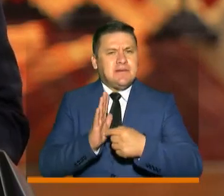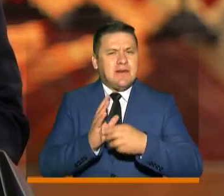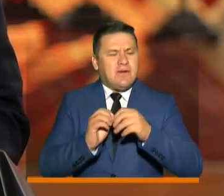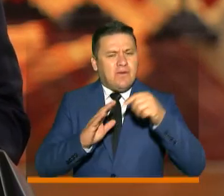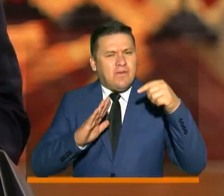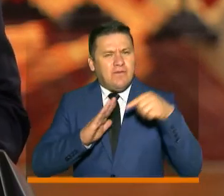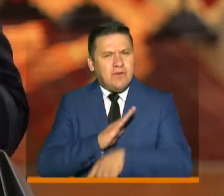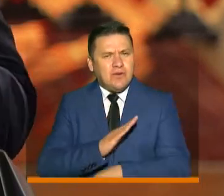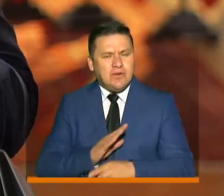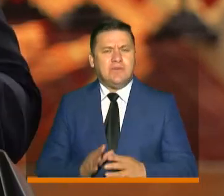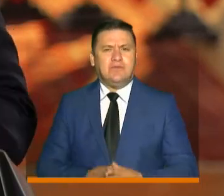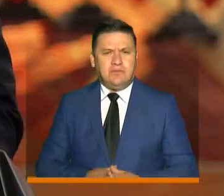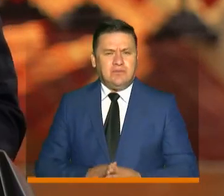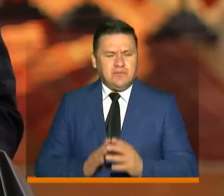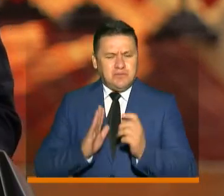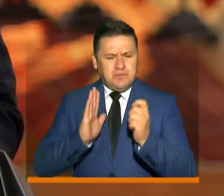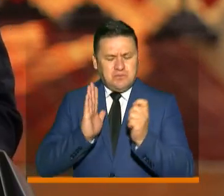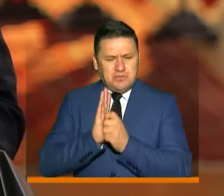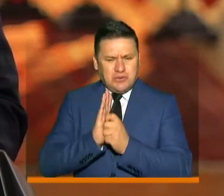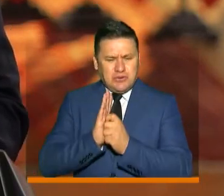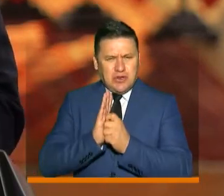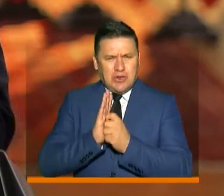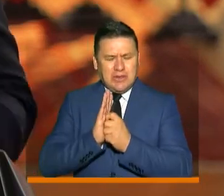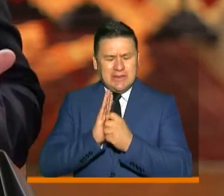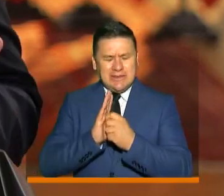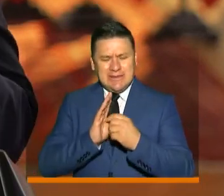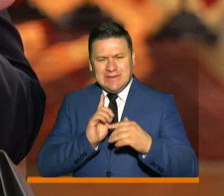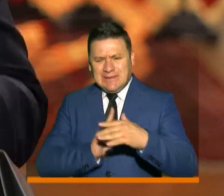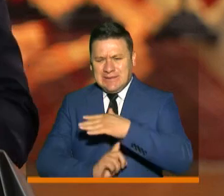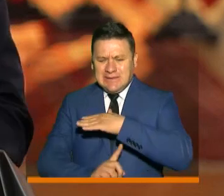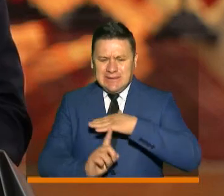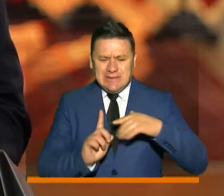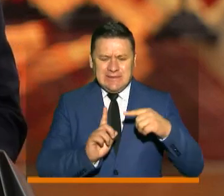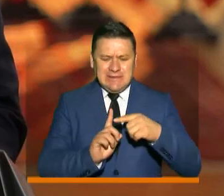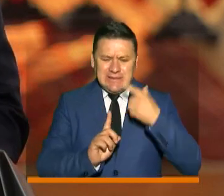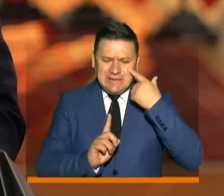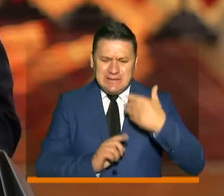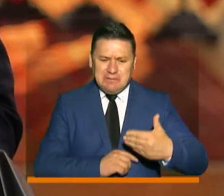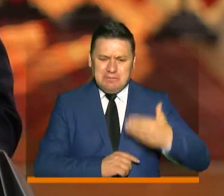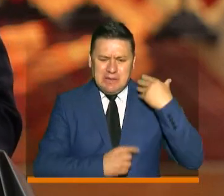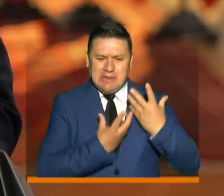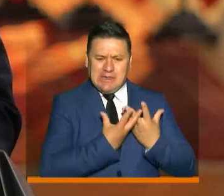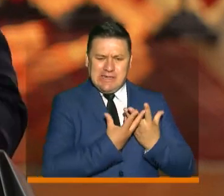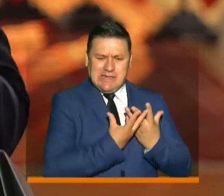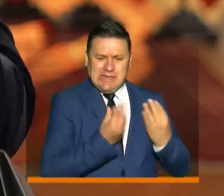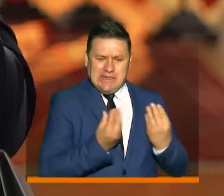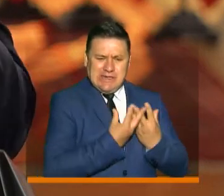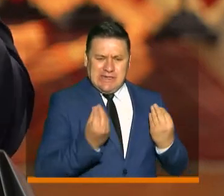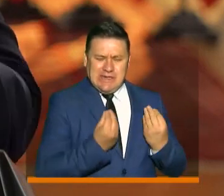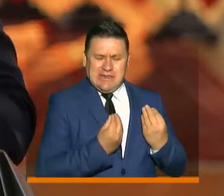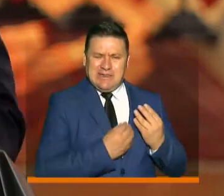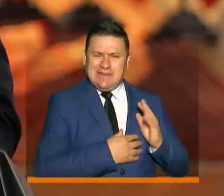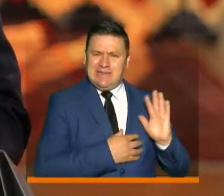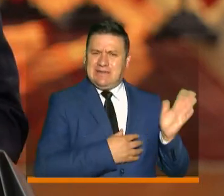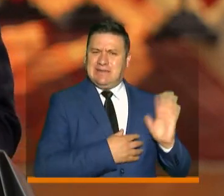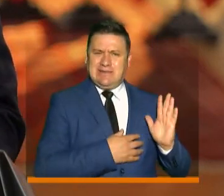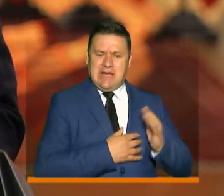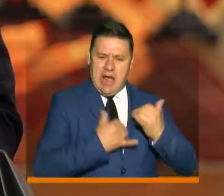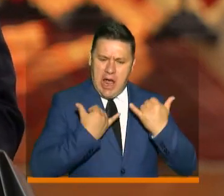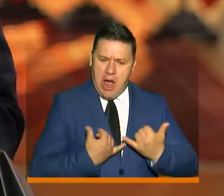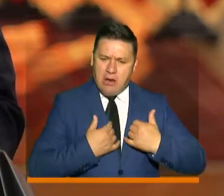fondo un punto de inflexión para dejar atrás un pasado de divisiones y para que seamos los